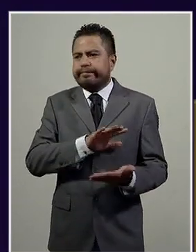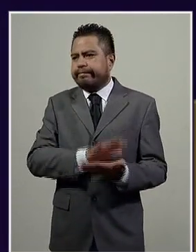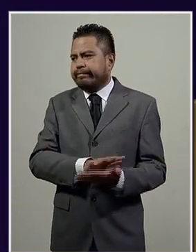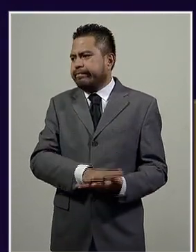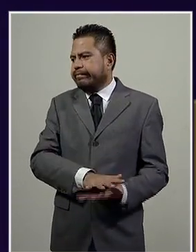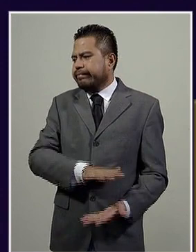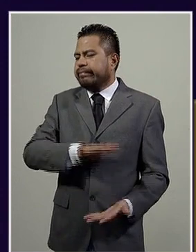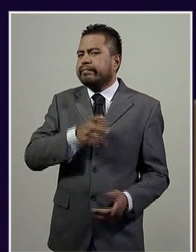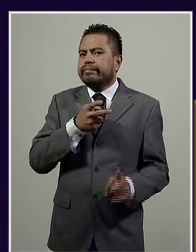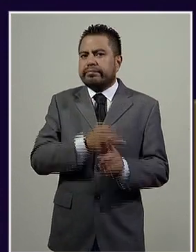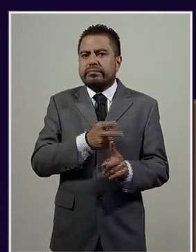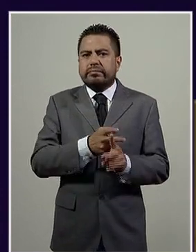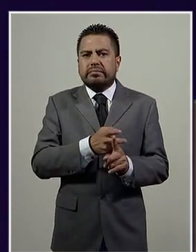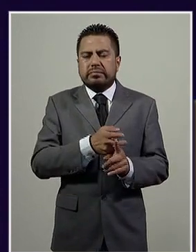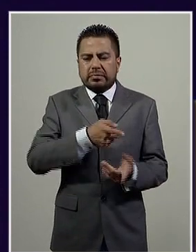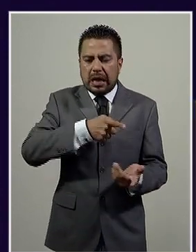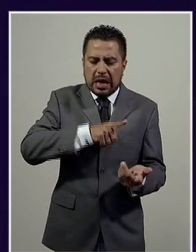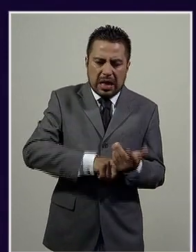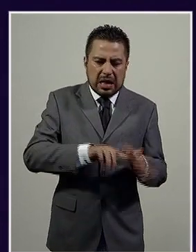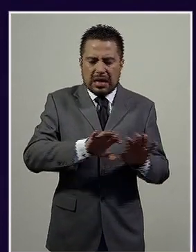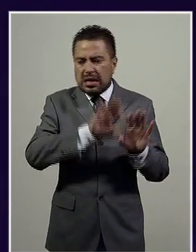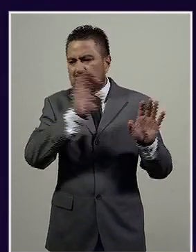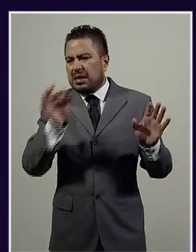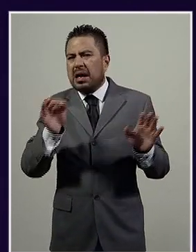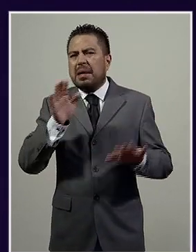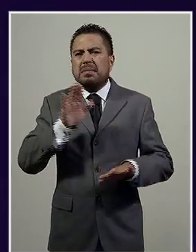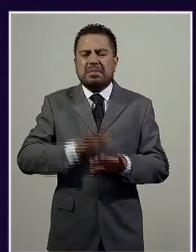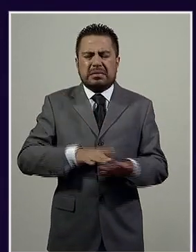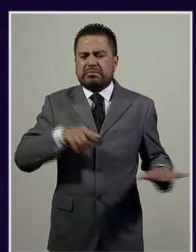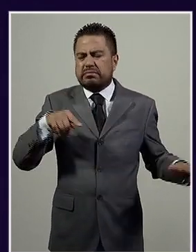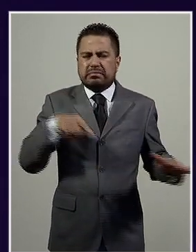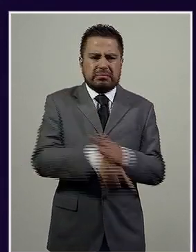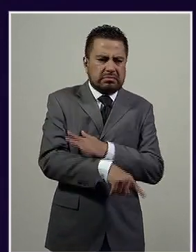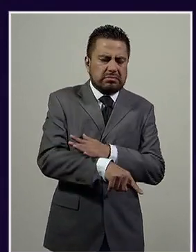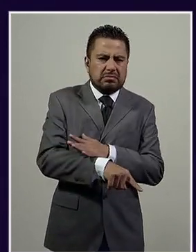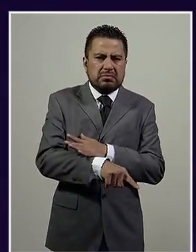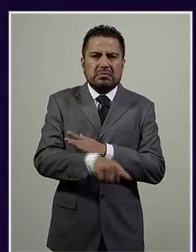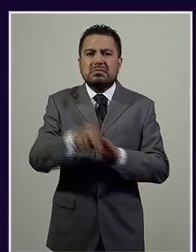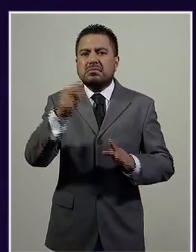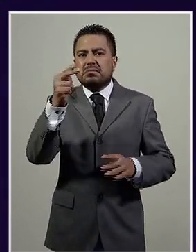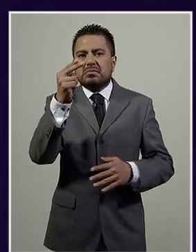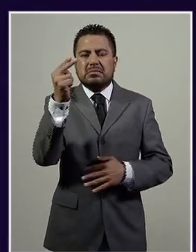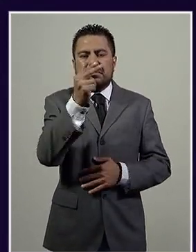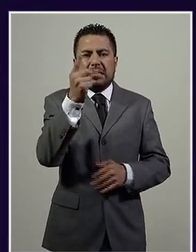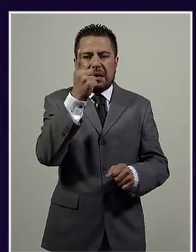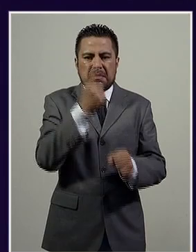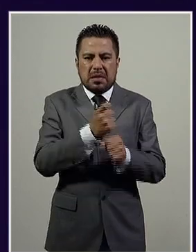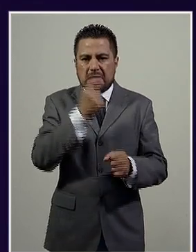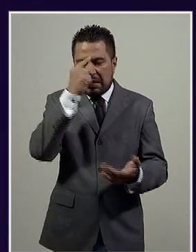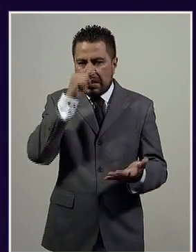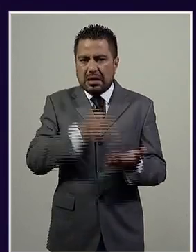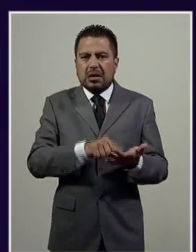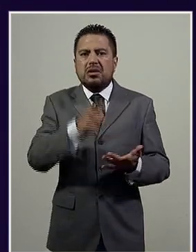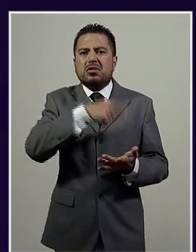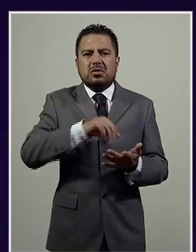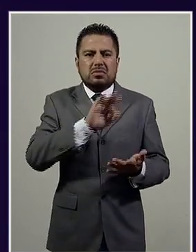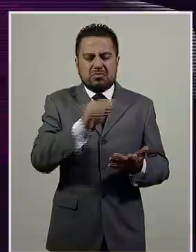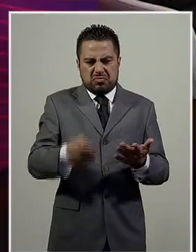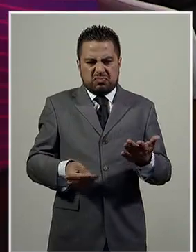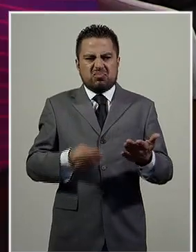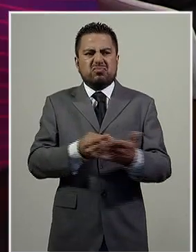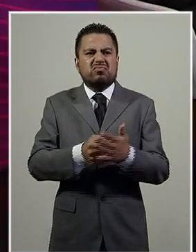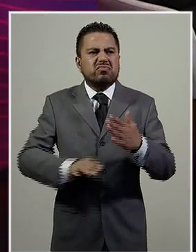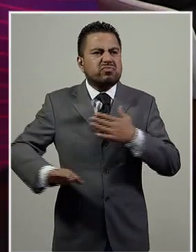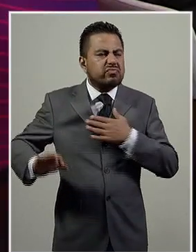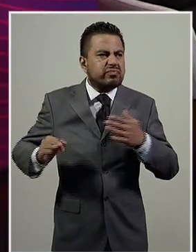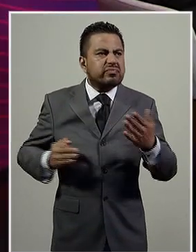¿no? en las capas más profundas y hay que, primero yo creo, tener la disposición,